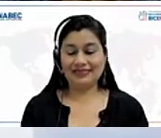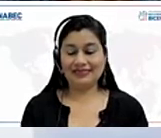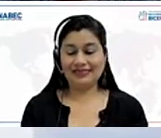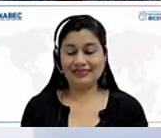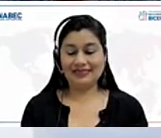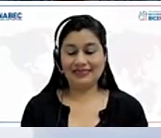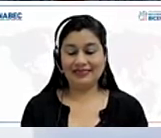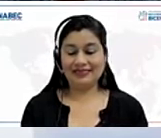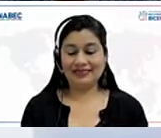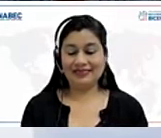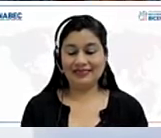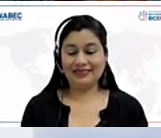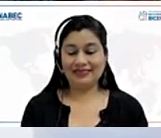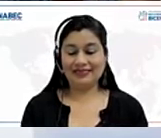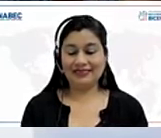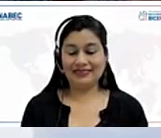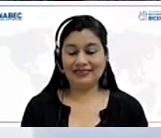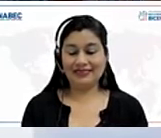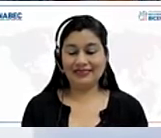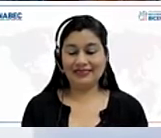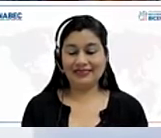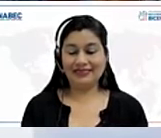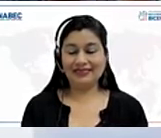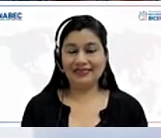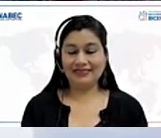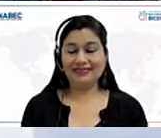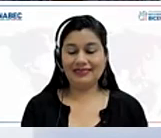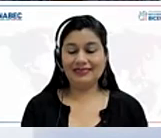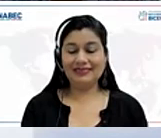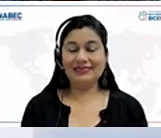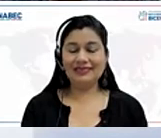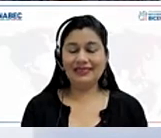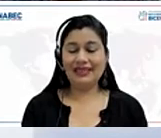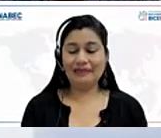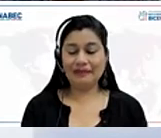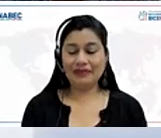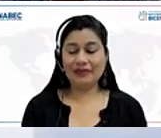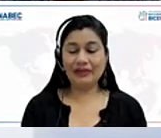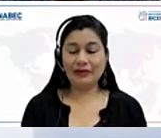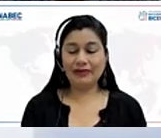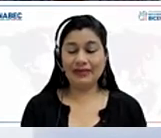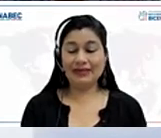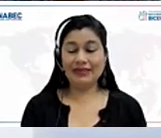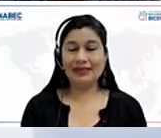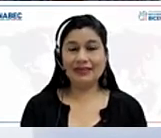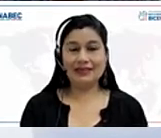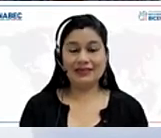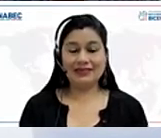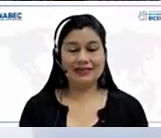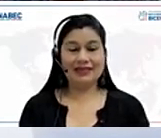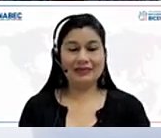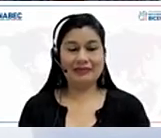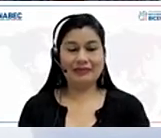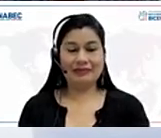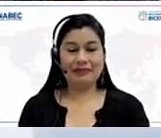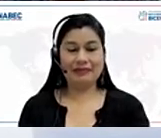la mano con todas sus actividades ya de la facultad, de su investigación. Entonces, sí, se le da todas las